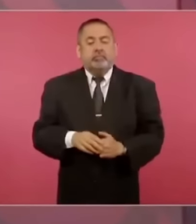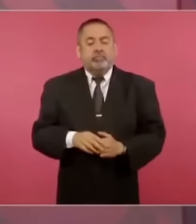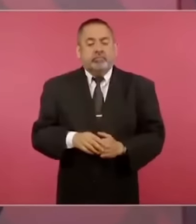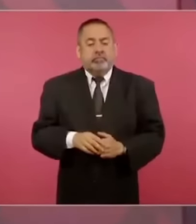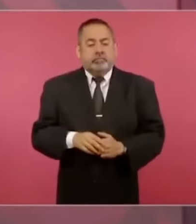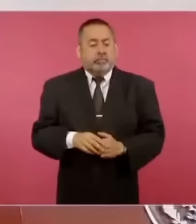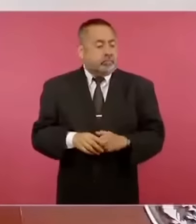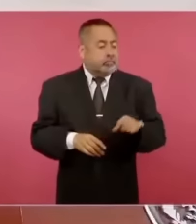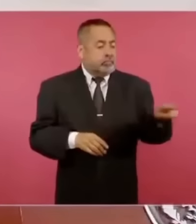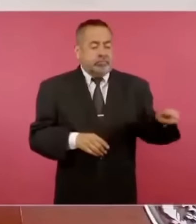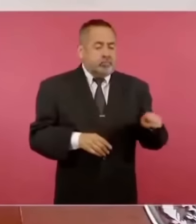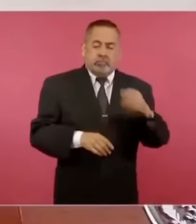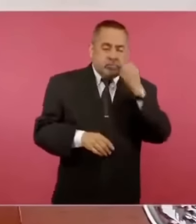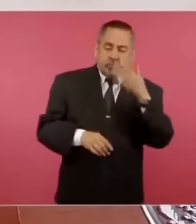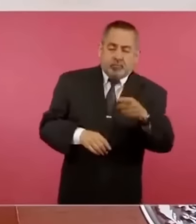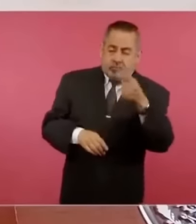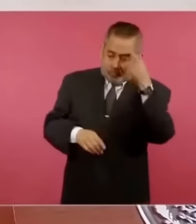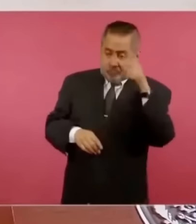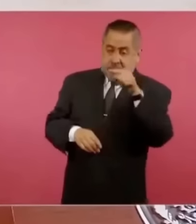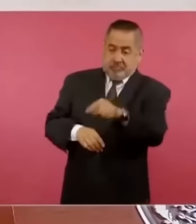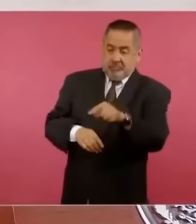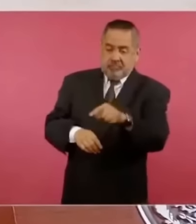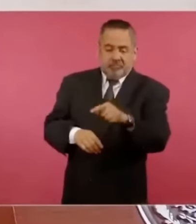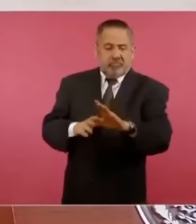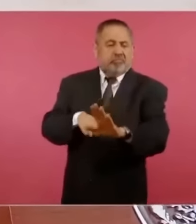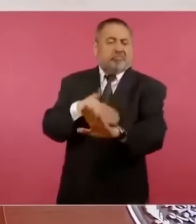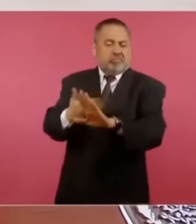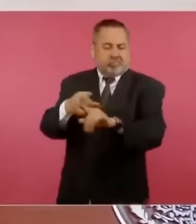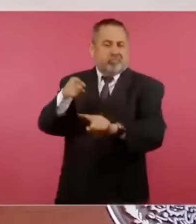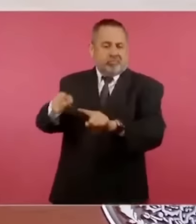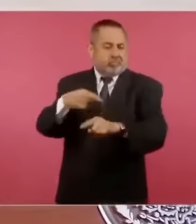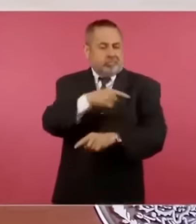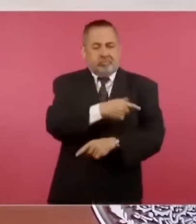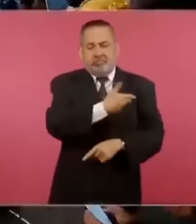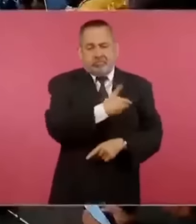No lo querían en Los Pinos. Entonces,